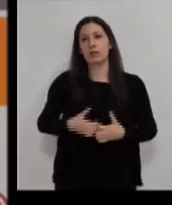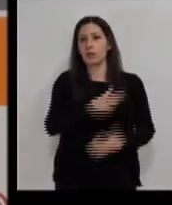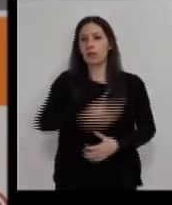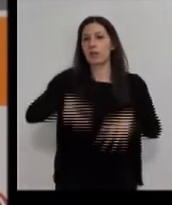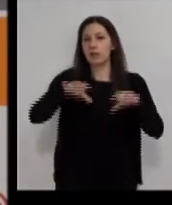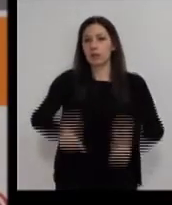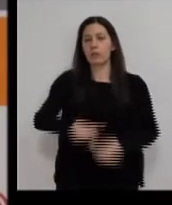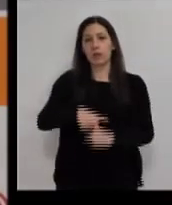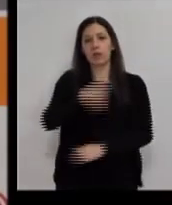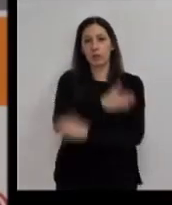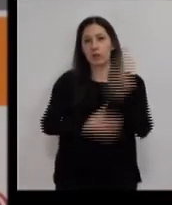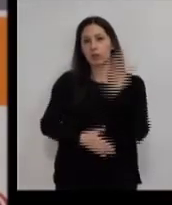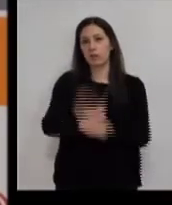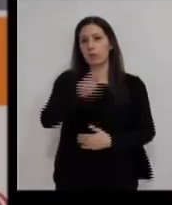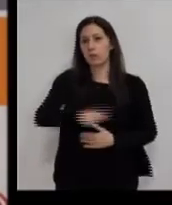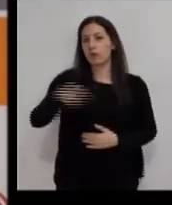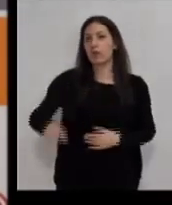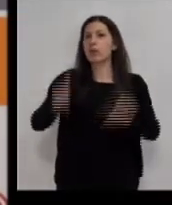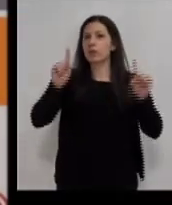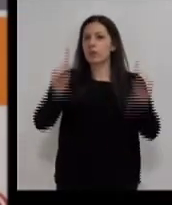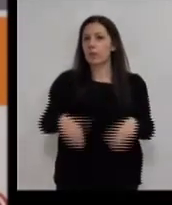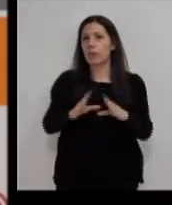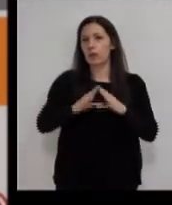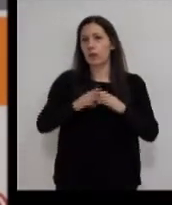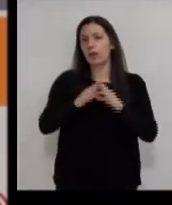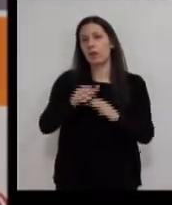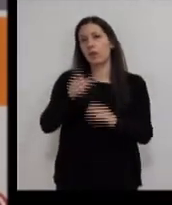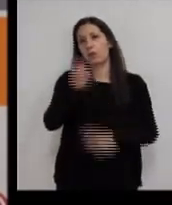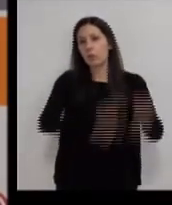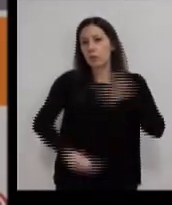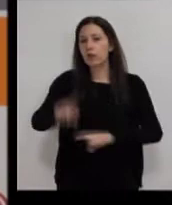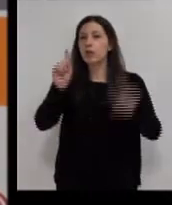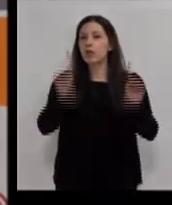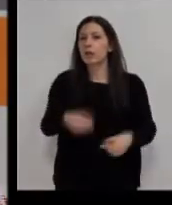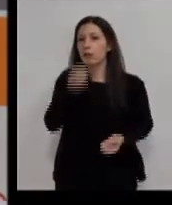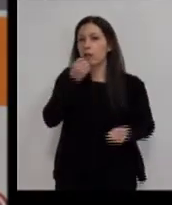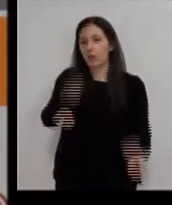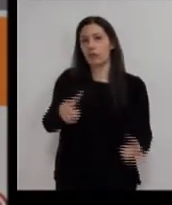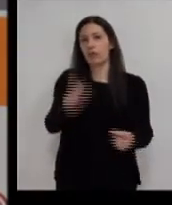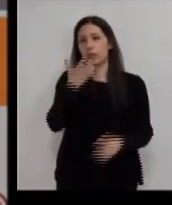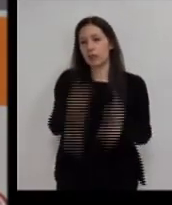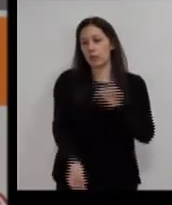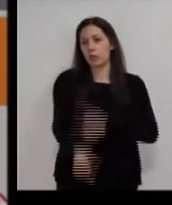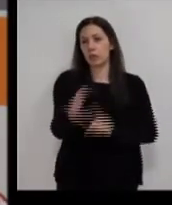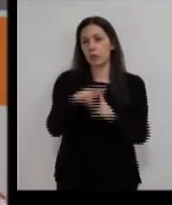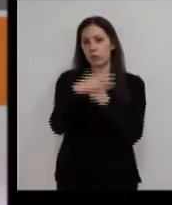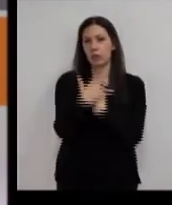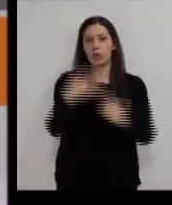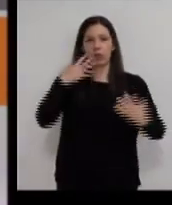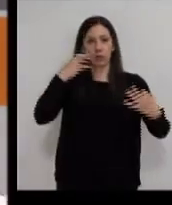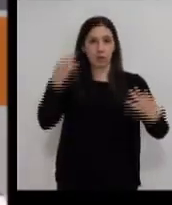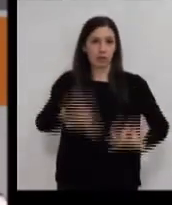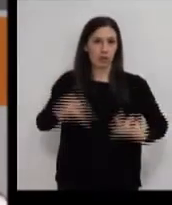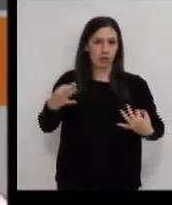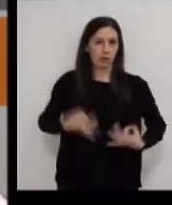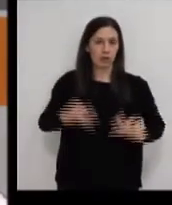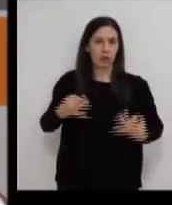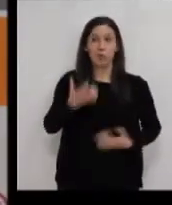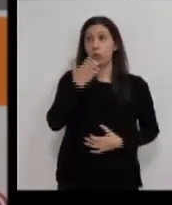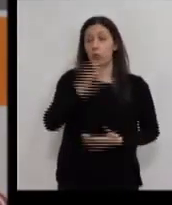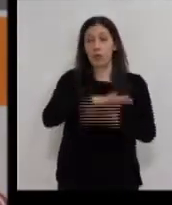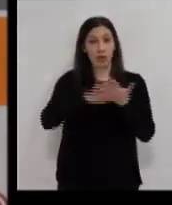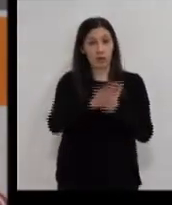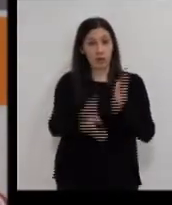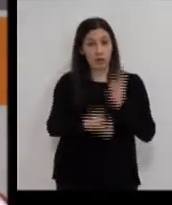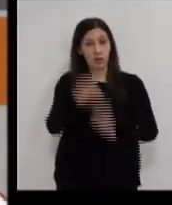tema de los sistemas mecanizados de plazas reservadas para personas con discapacidad, los navegadores, la información sobre situaciones de alerta,